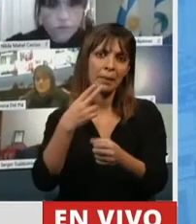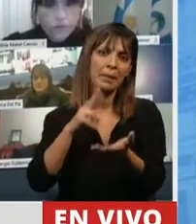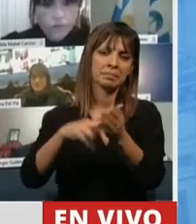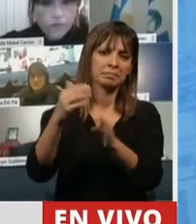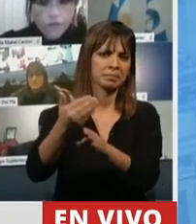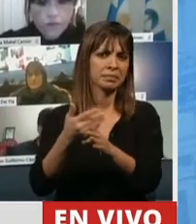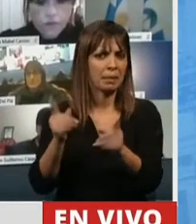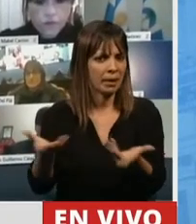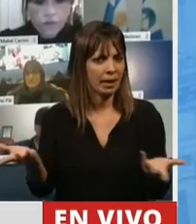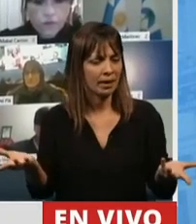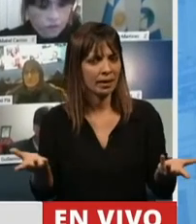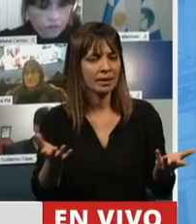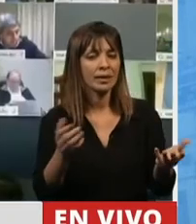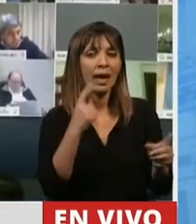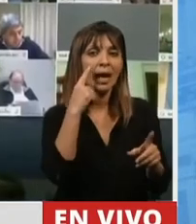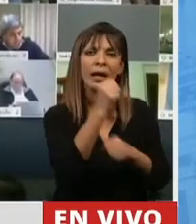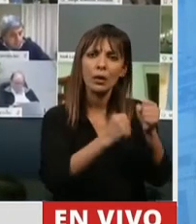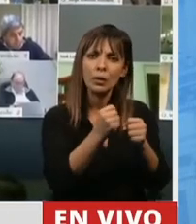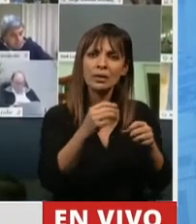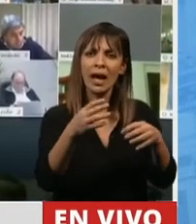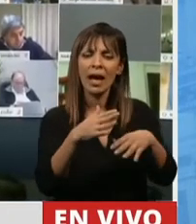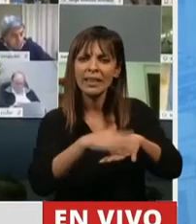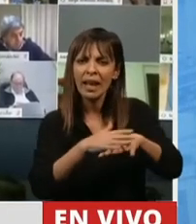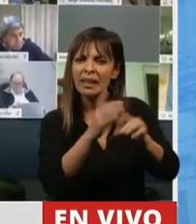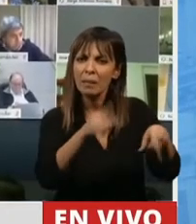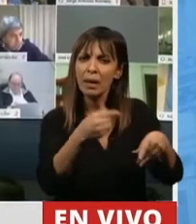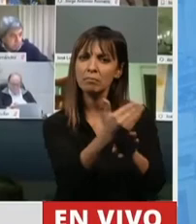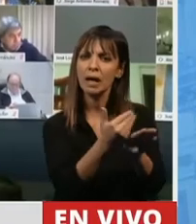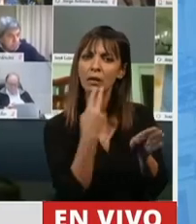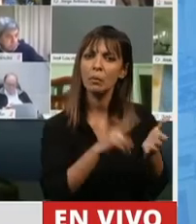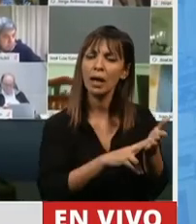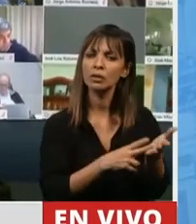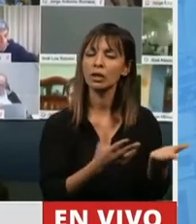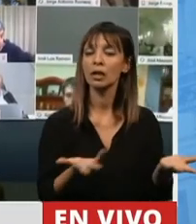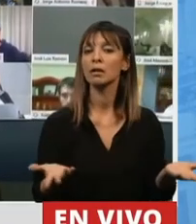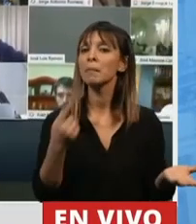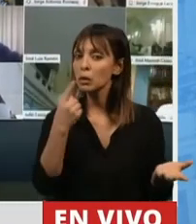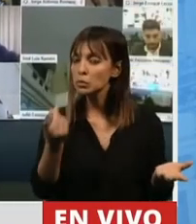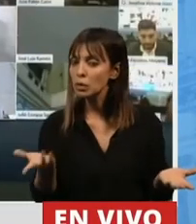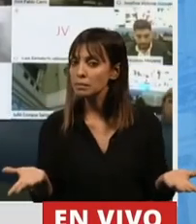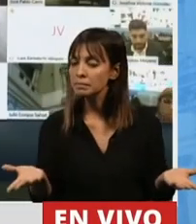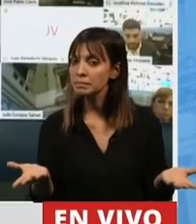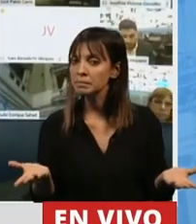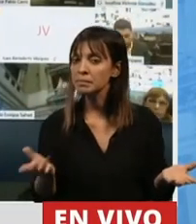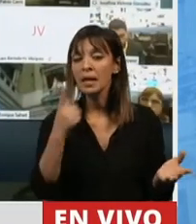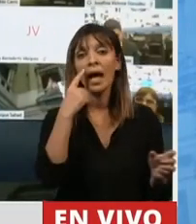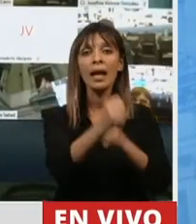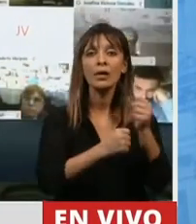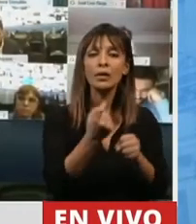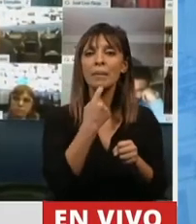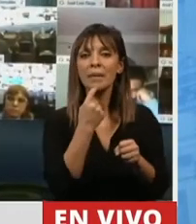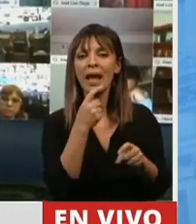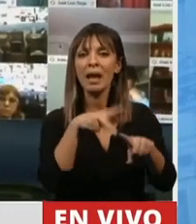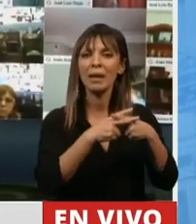impuestos? ¿La industria textil no merecería tener una baja de impuestos, señora presidenta? ¿La industria metalmecánica